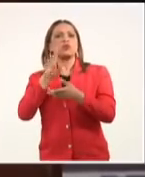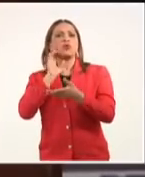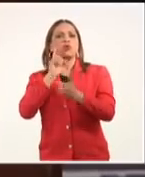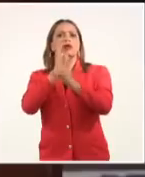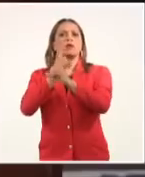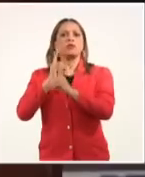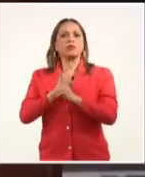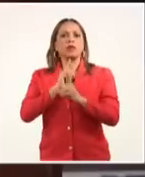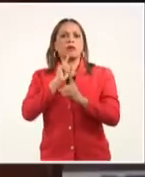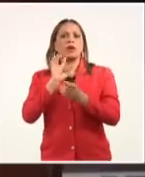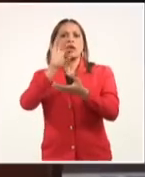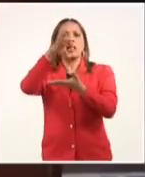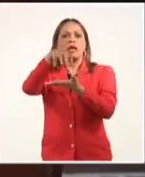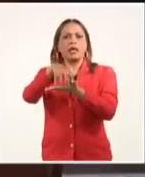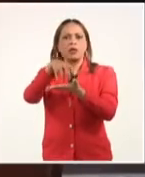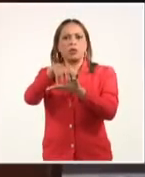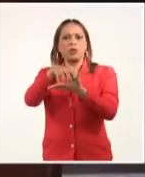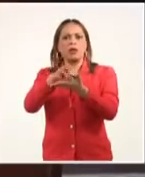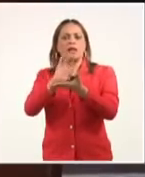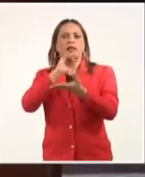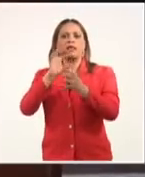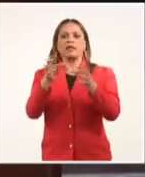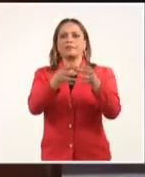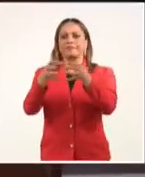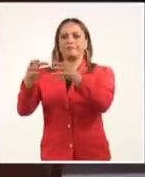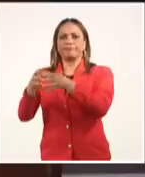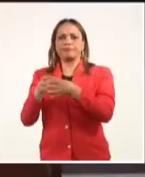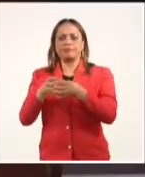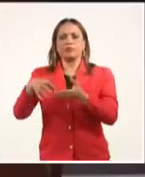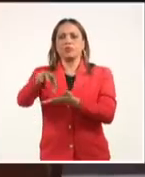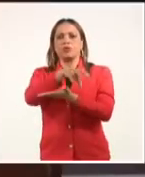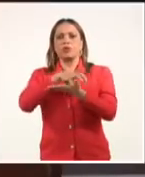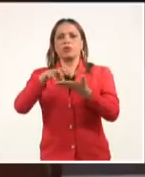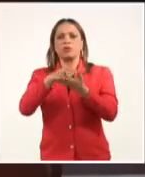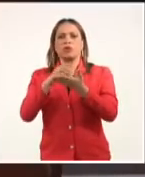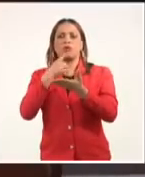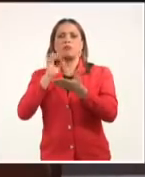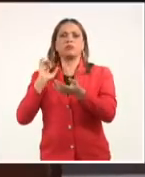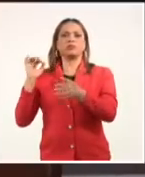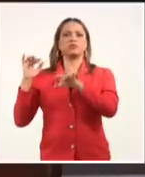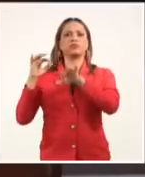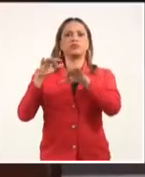más entre la multitud que colmaba esta plaza.